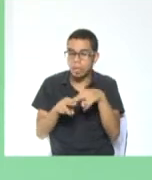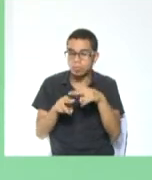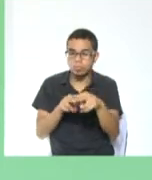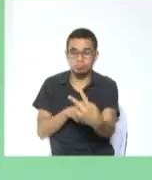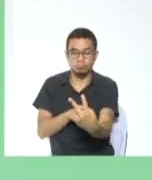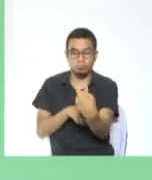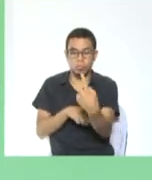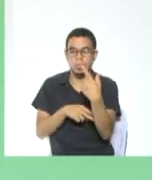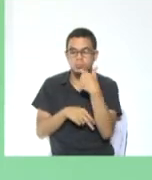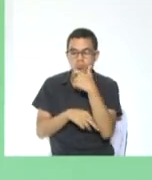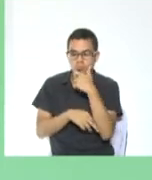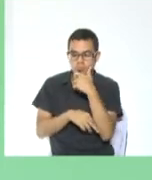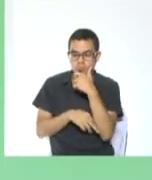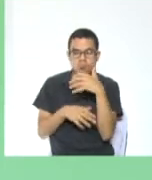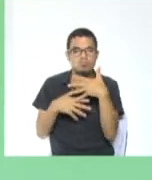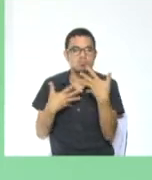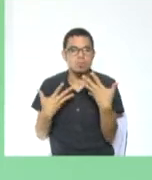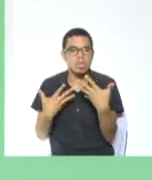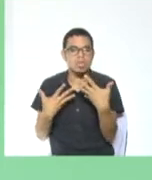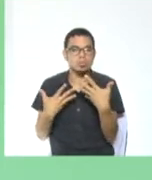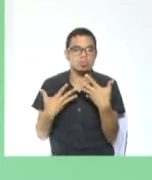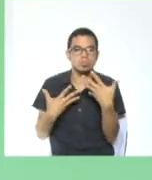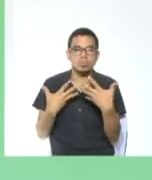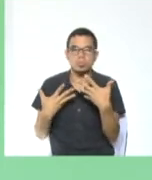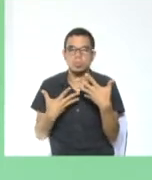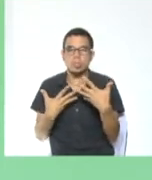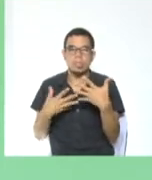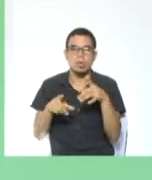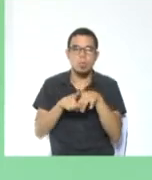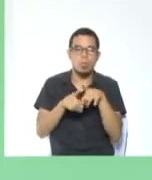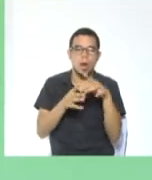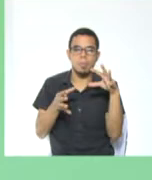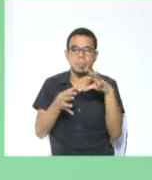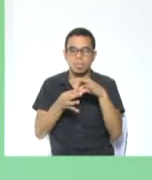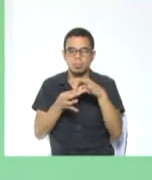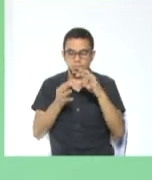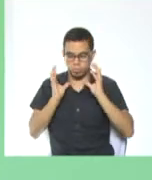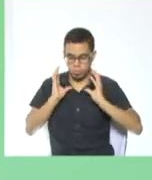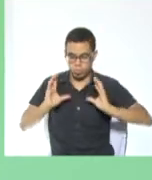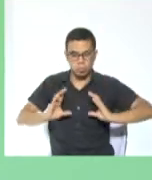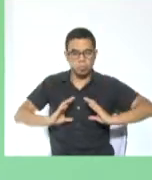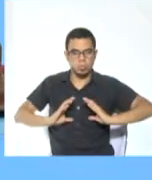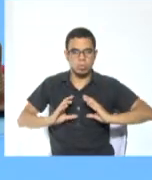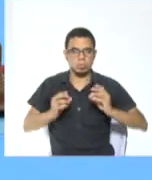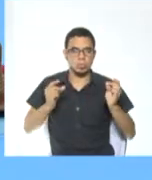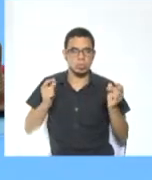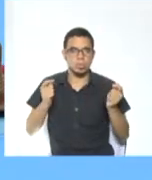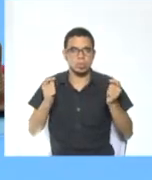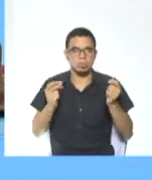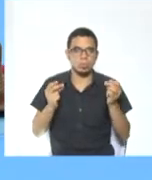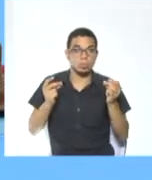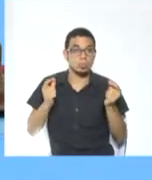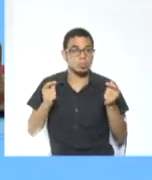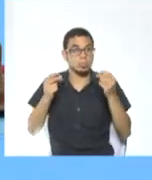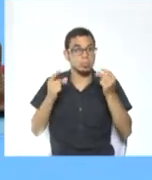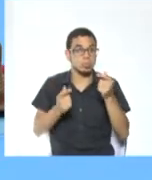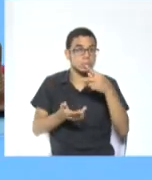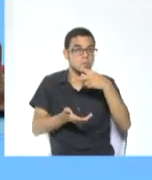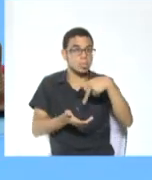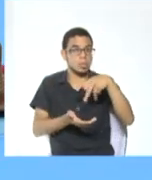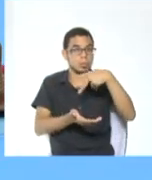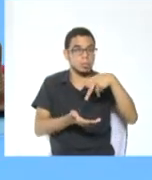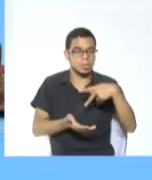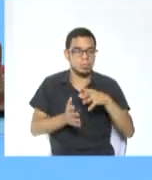ritmos, de muchos sonidos y la coordinación de su cuerpo. Ya para nuestros niños y niñas de la etapa de preescolar, vamos